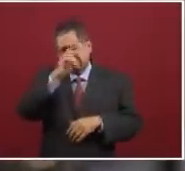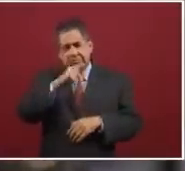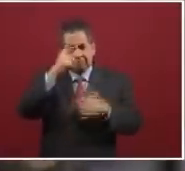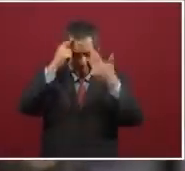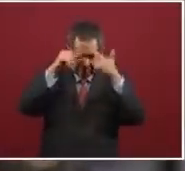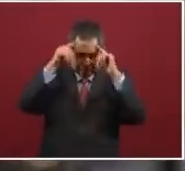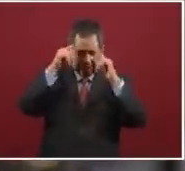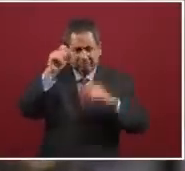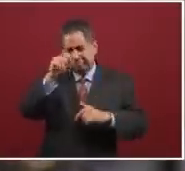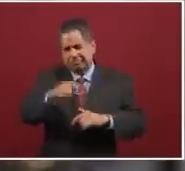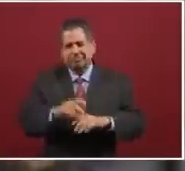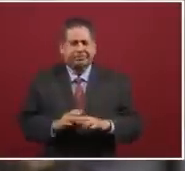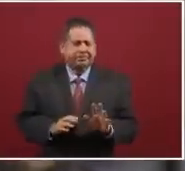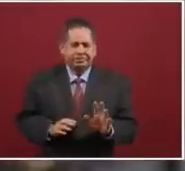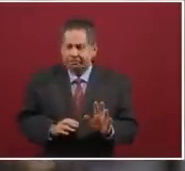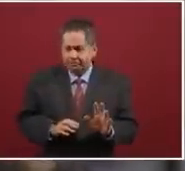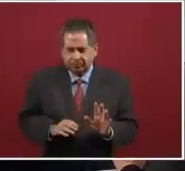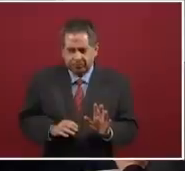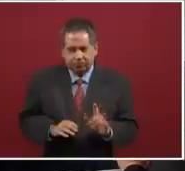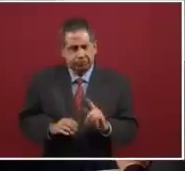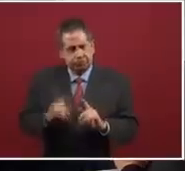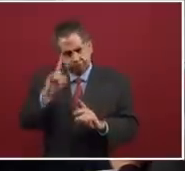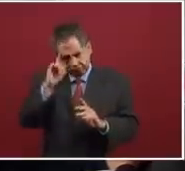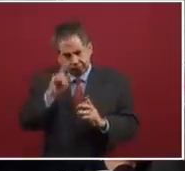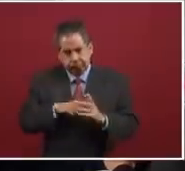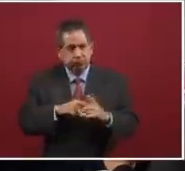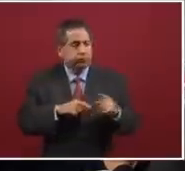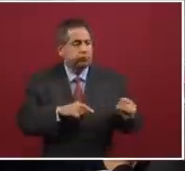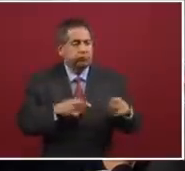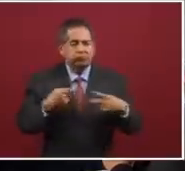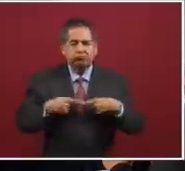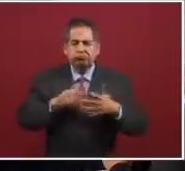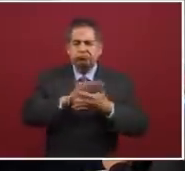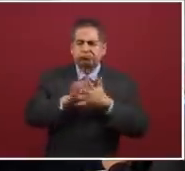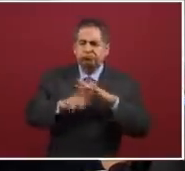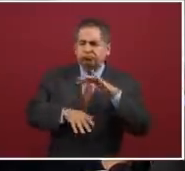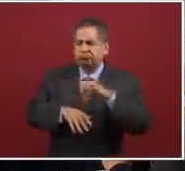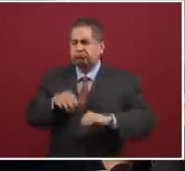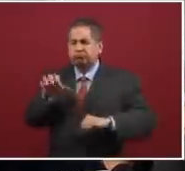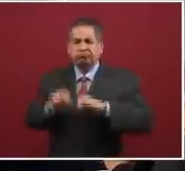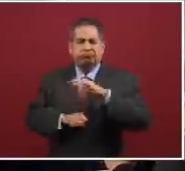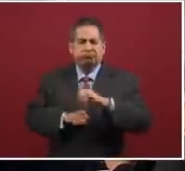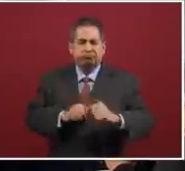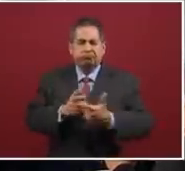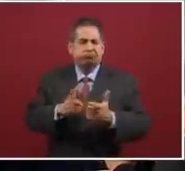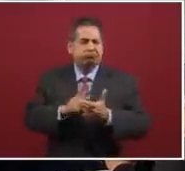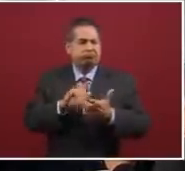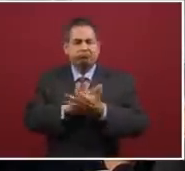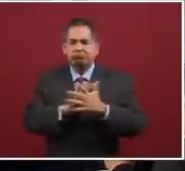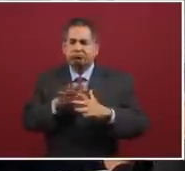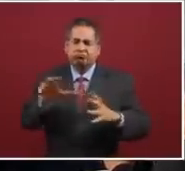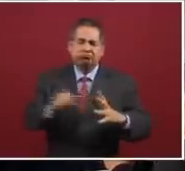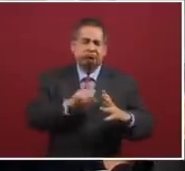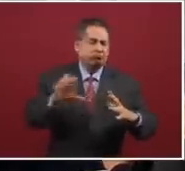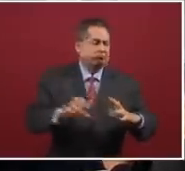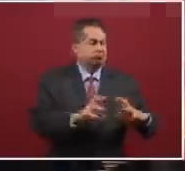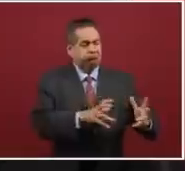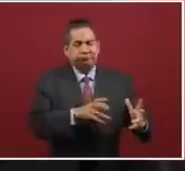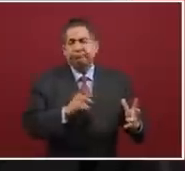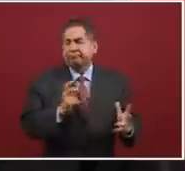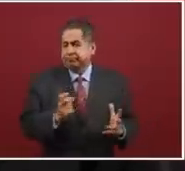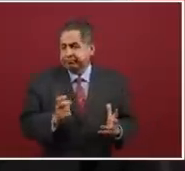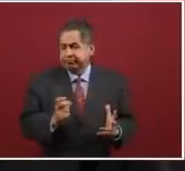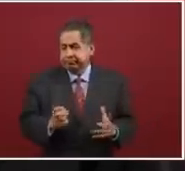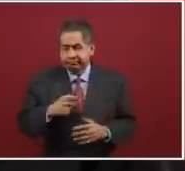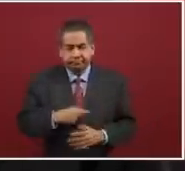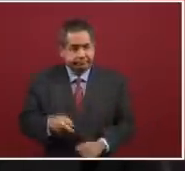marinos. Yo creo que tiene que ver mucho con el reclutamiento de estos grupos delictivos, que es el punto por